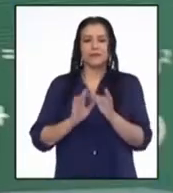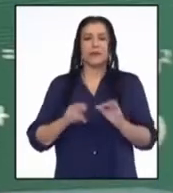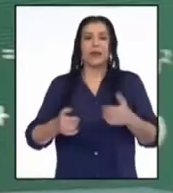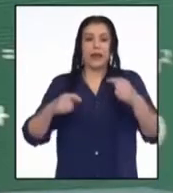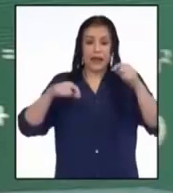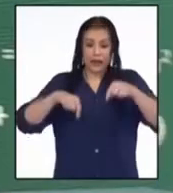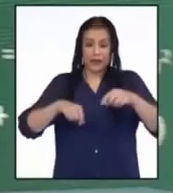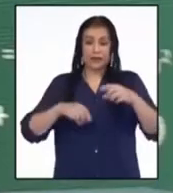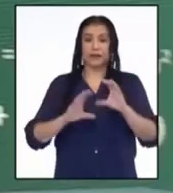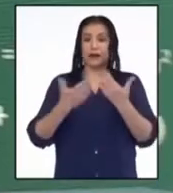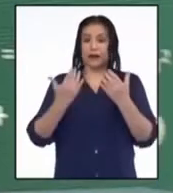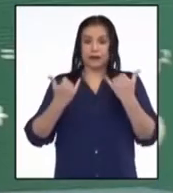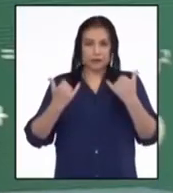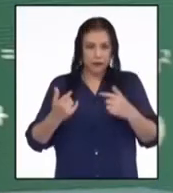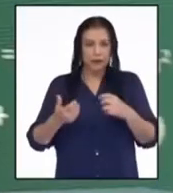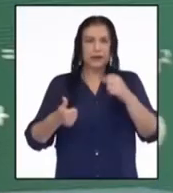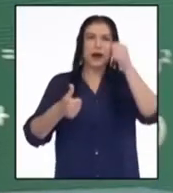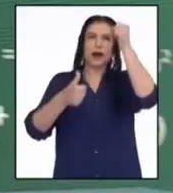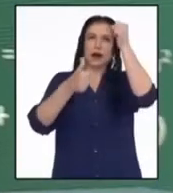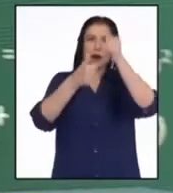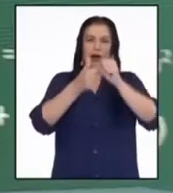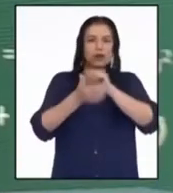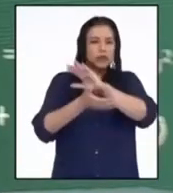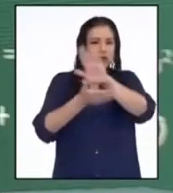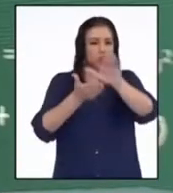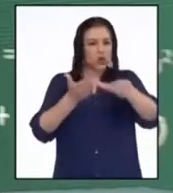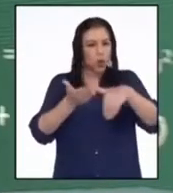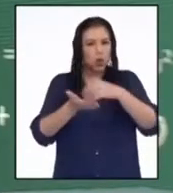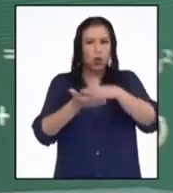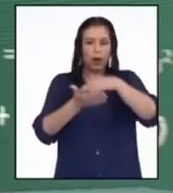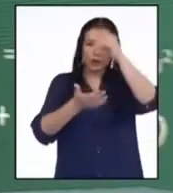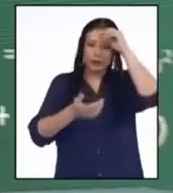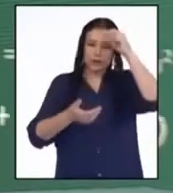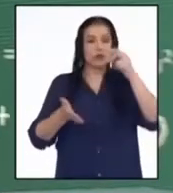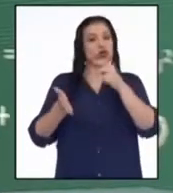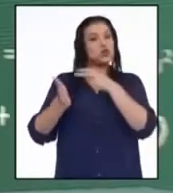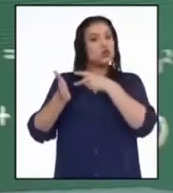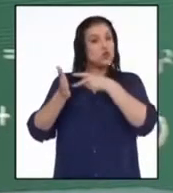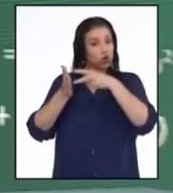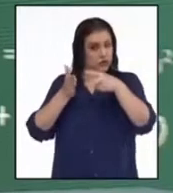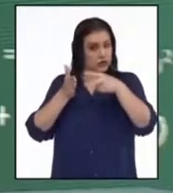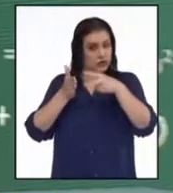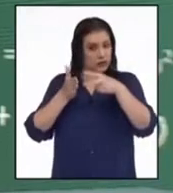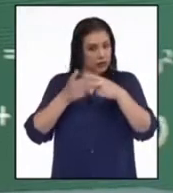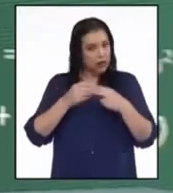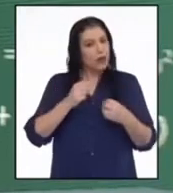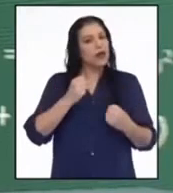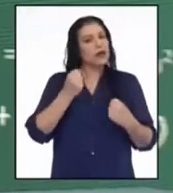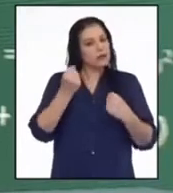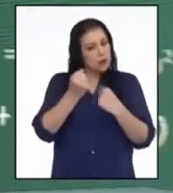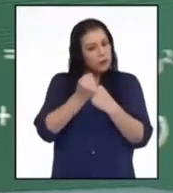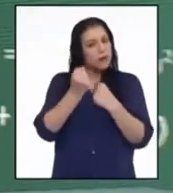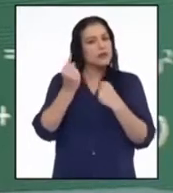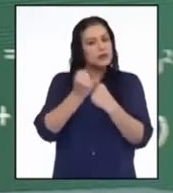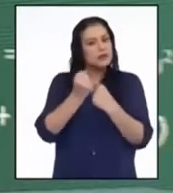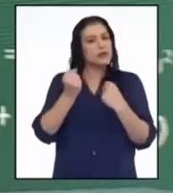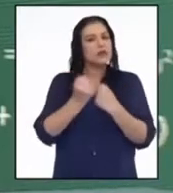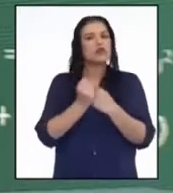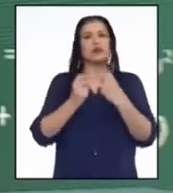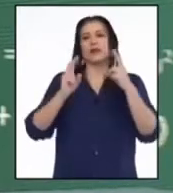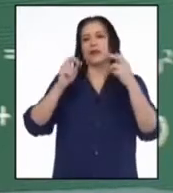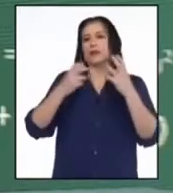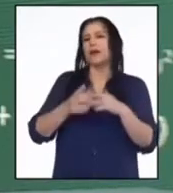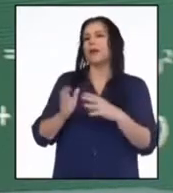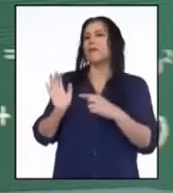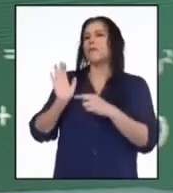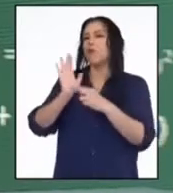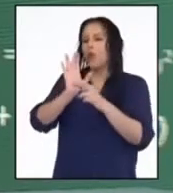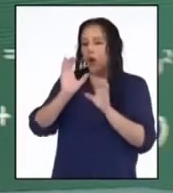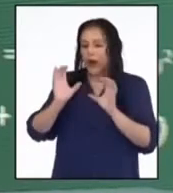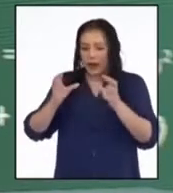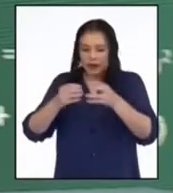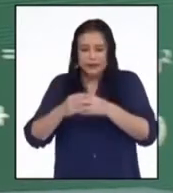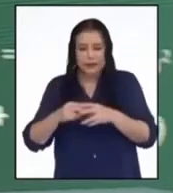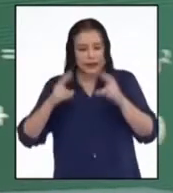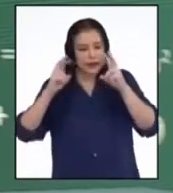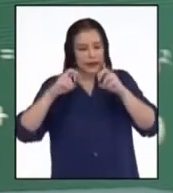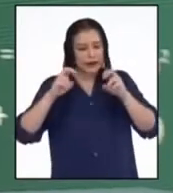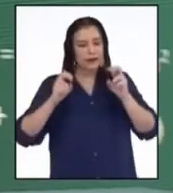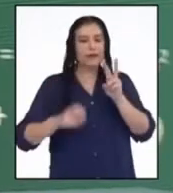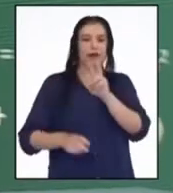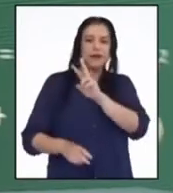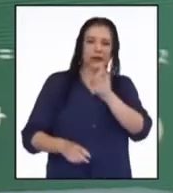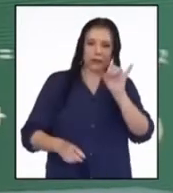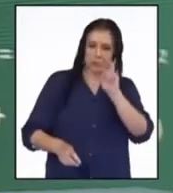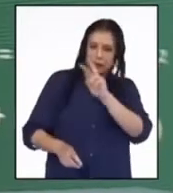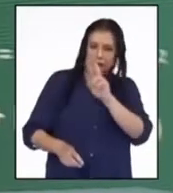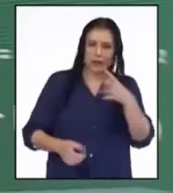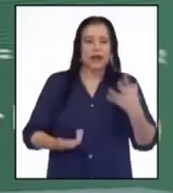Durante este programa haremos un recuento de lo aprendido en estas 2 semanas, afianzando lo que hemos visto sobre muestreo, el análisis de las variables